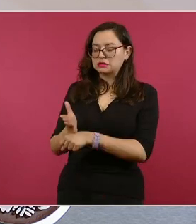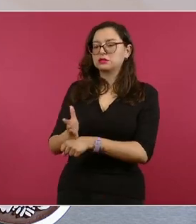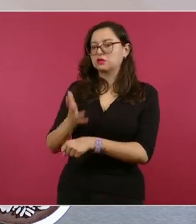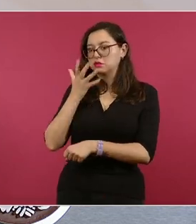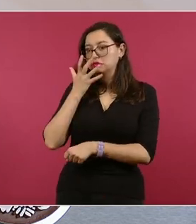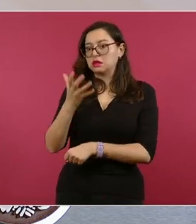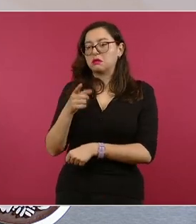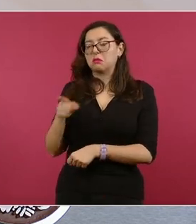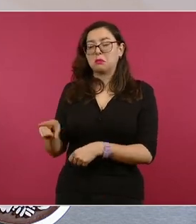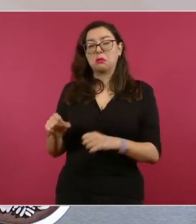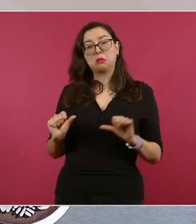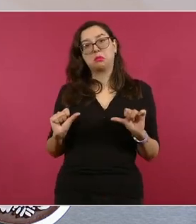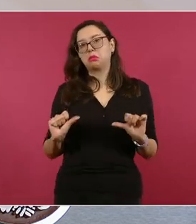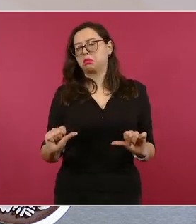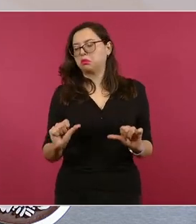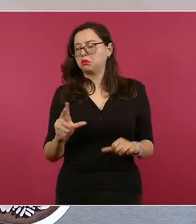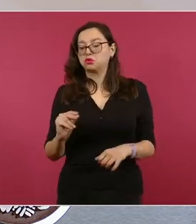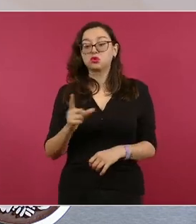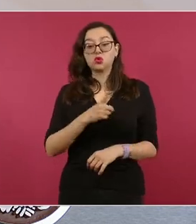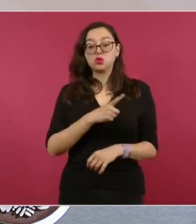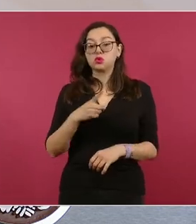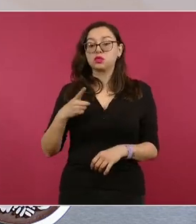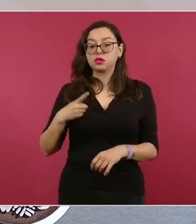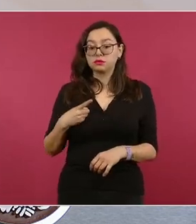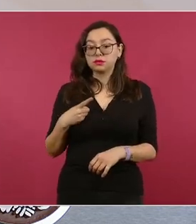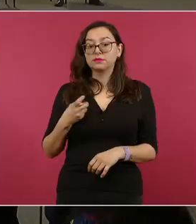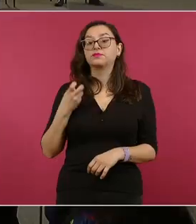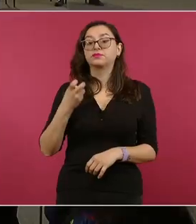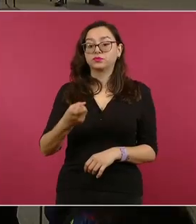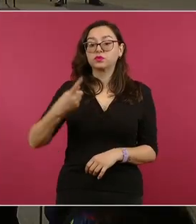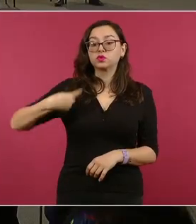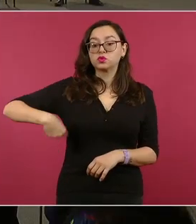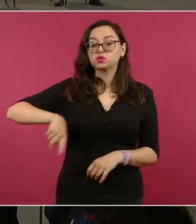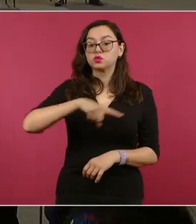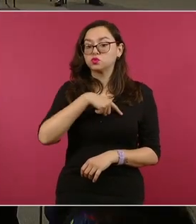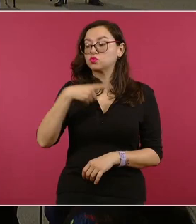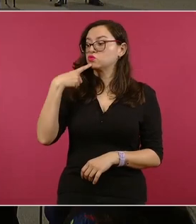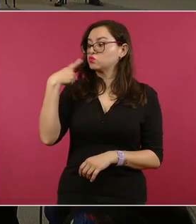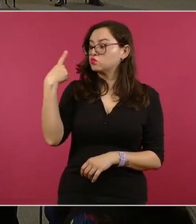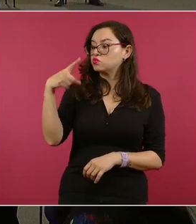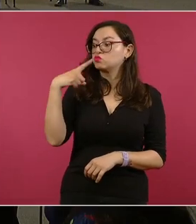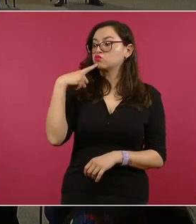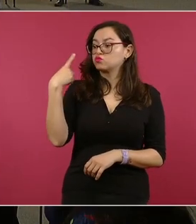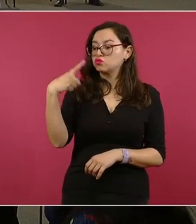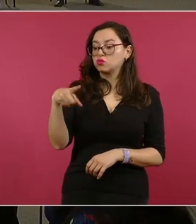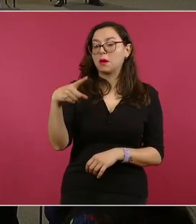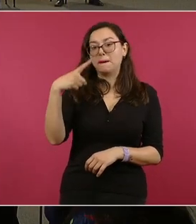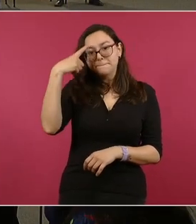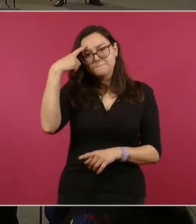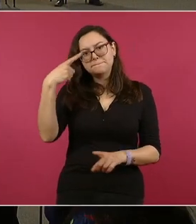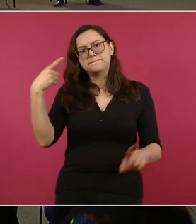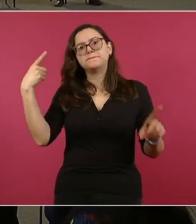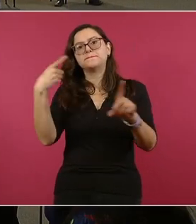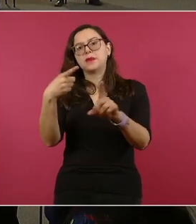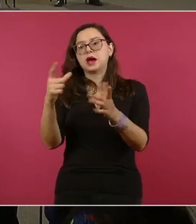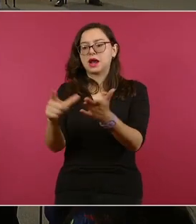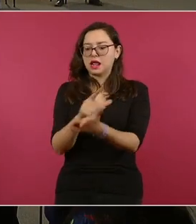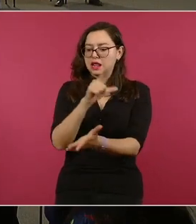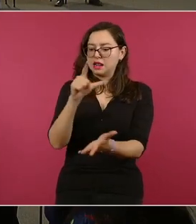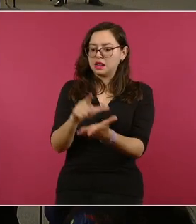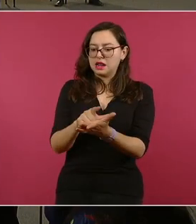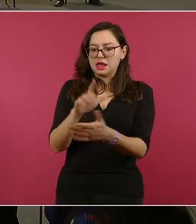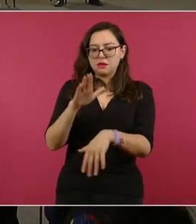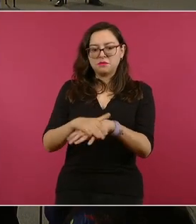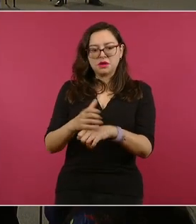Los reclamos de México lo que buscan justamente es fortalecer el marco jurídico internacional de solución pacífica